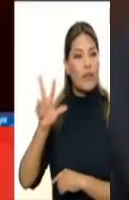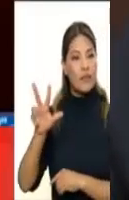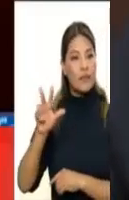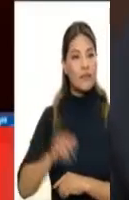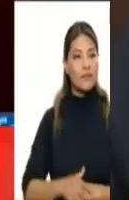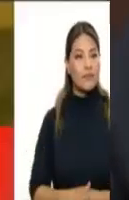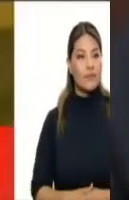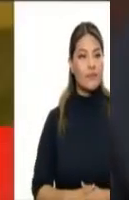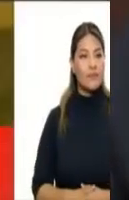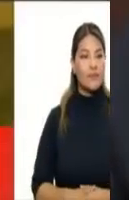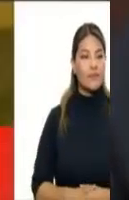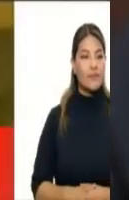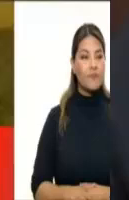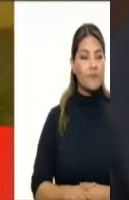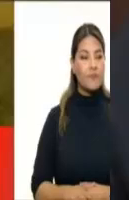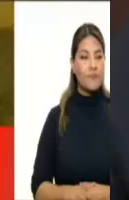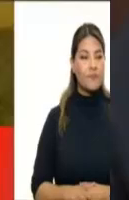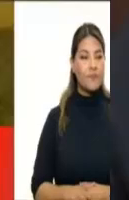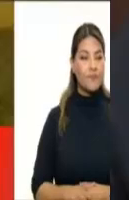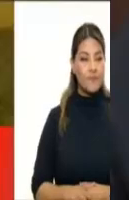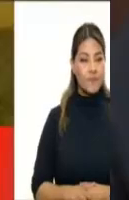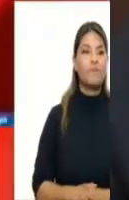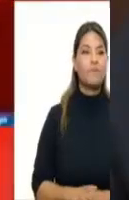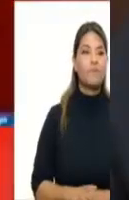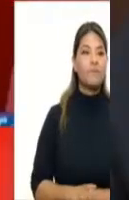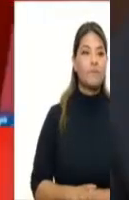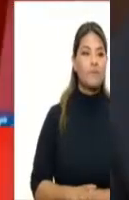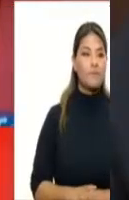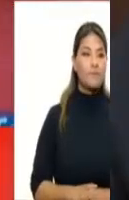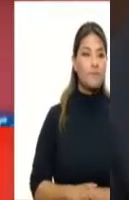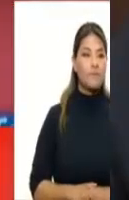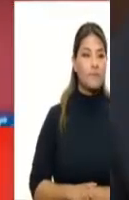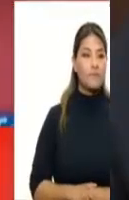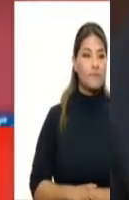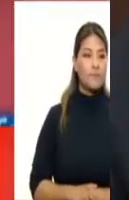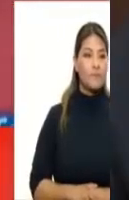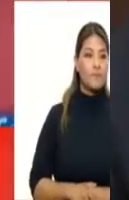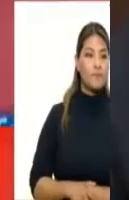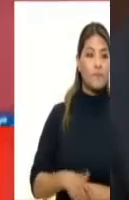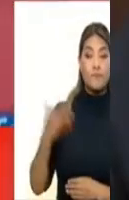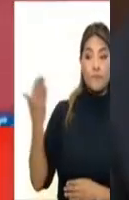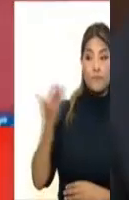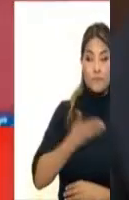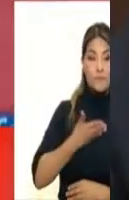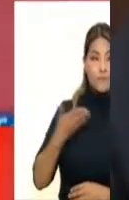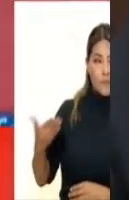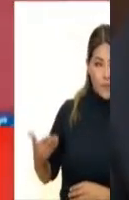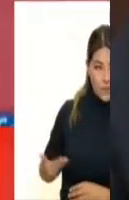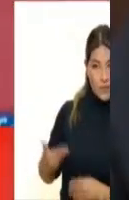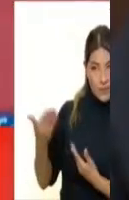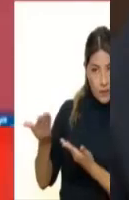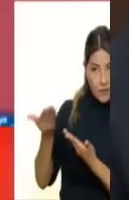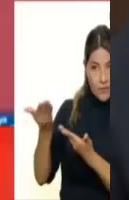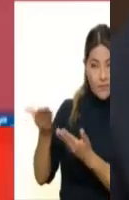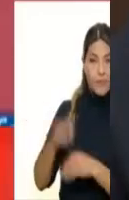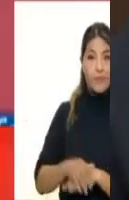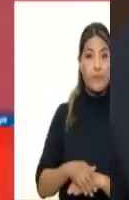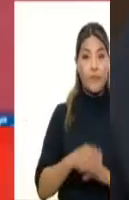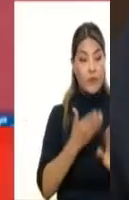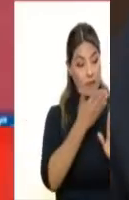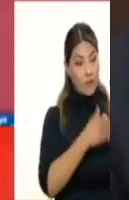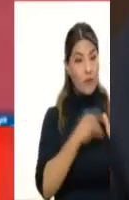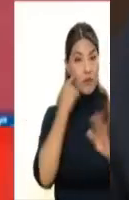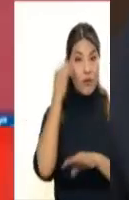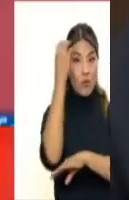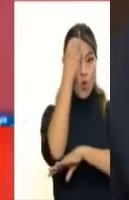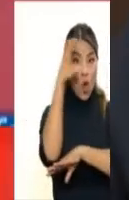2043. Lo que se ha resaltado. Señora presidenta, simplemente dejar constancia, el registro de la